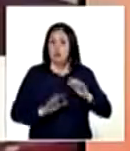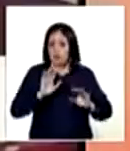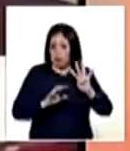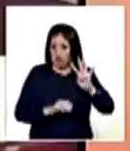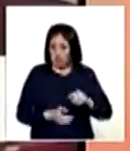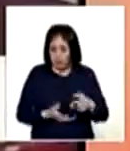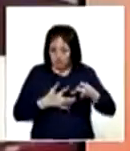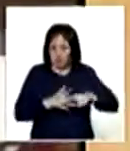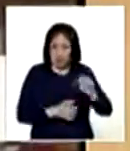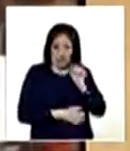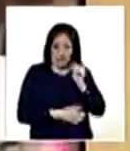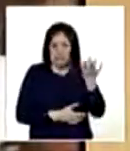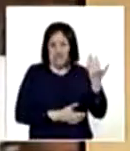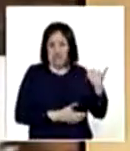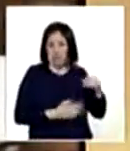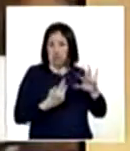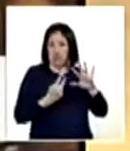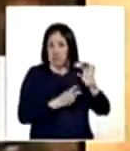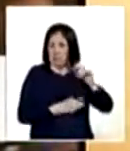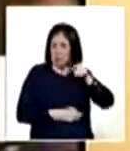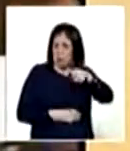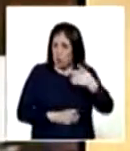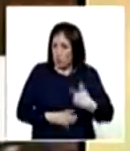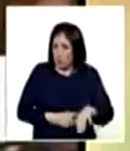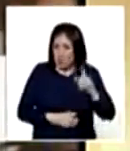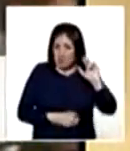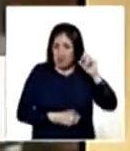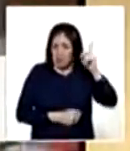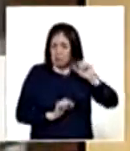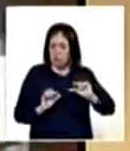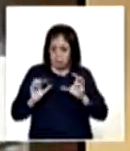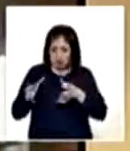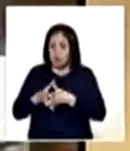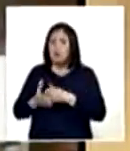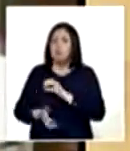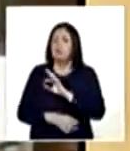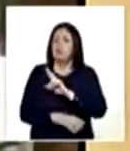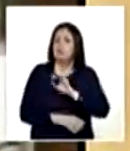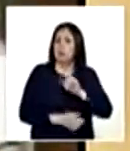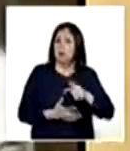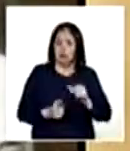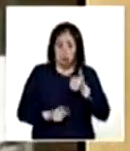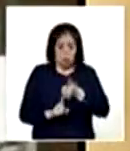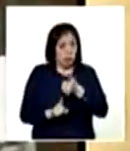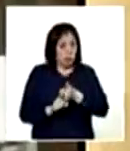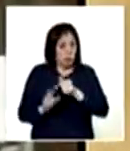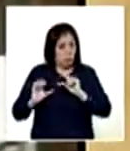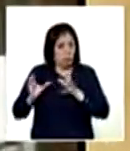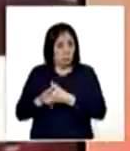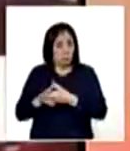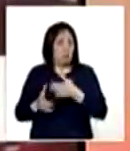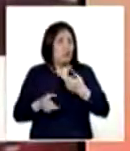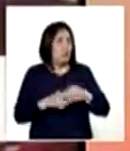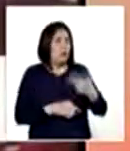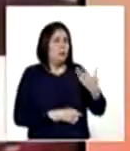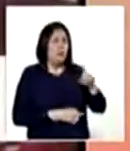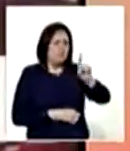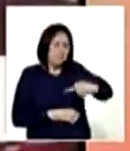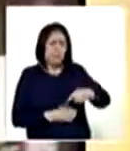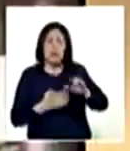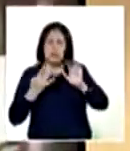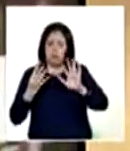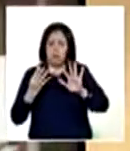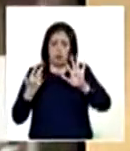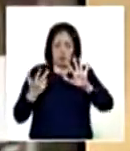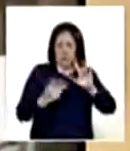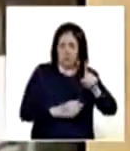a mediados de los 70, se convirtió en el líder de los Latin Brothers. Formó su propia banda, La Verdad, en 1981, con la